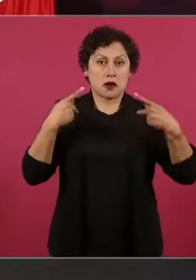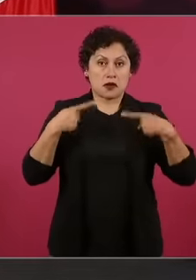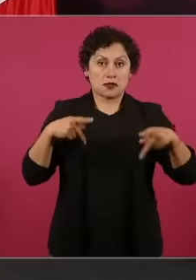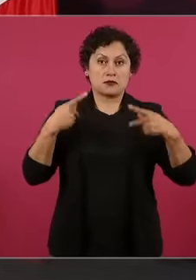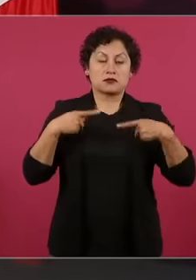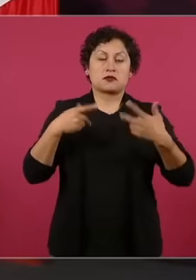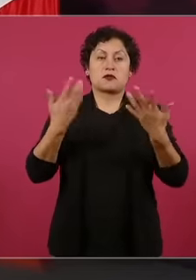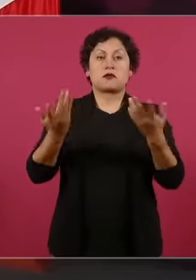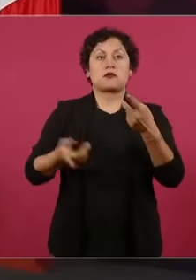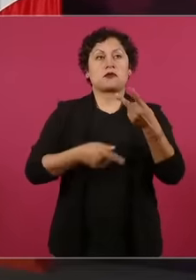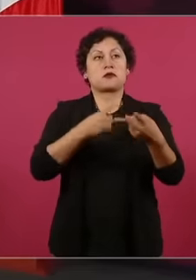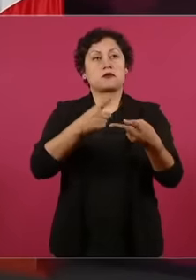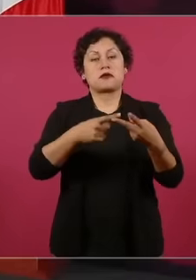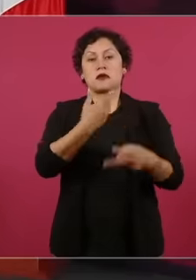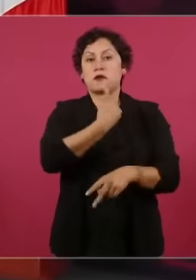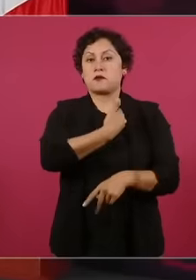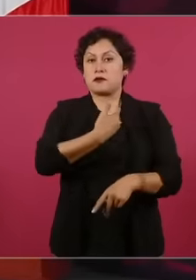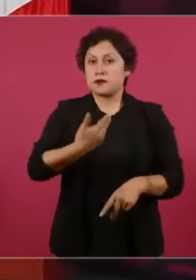presidente,